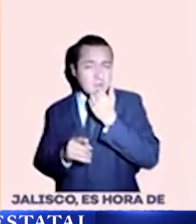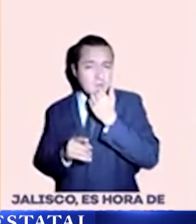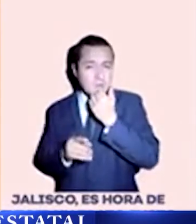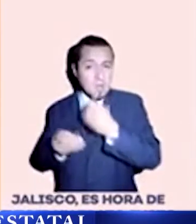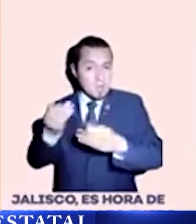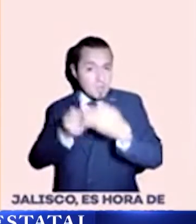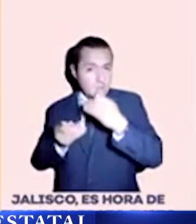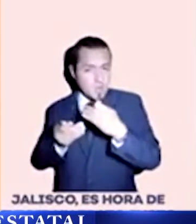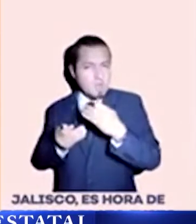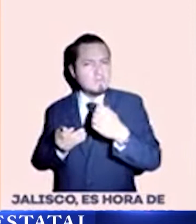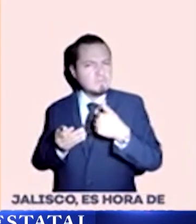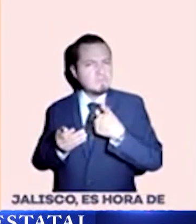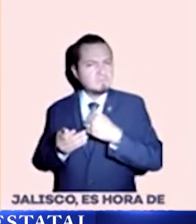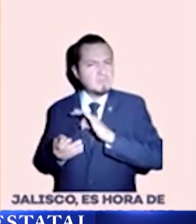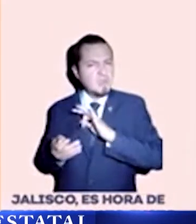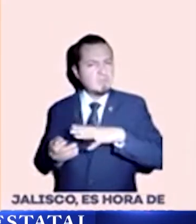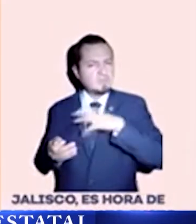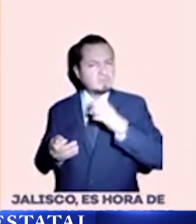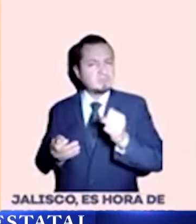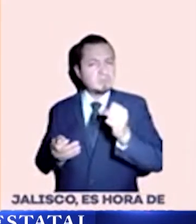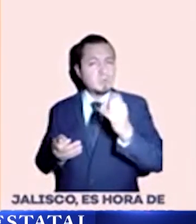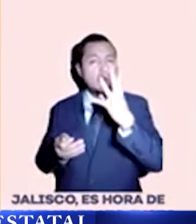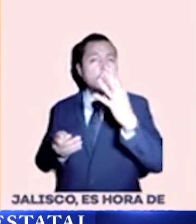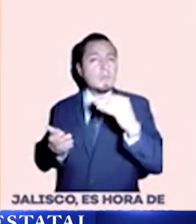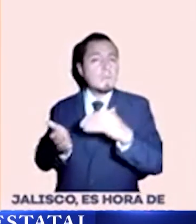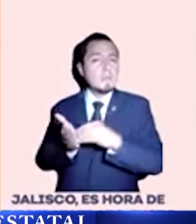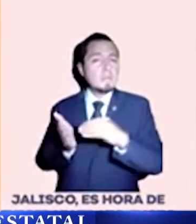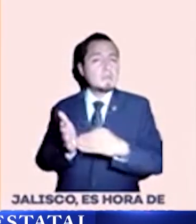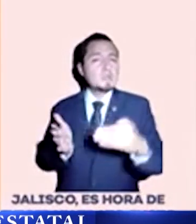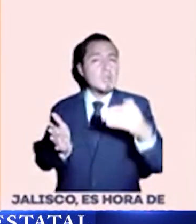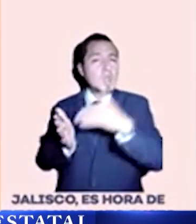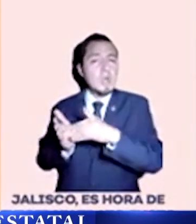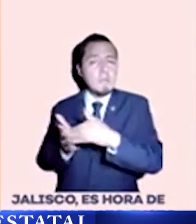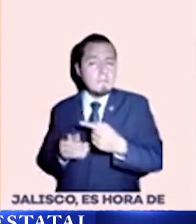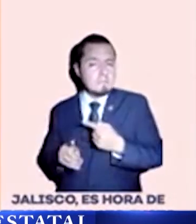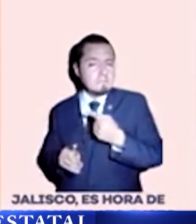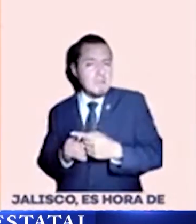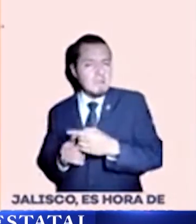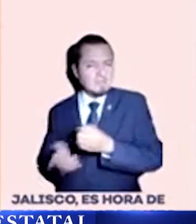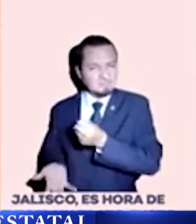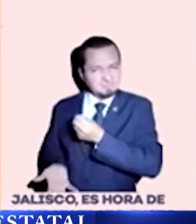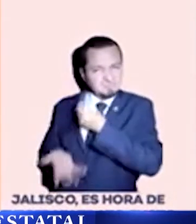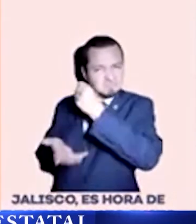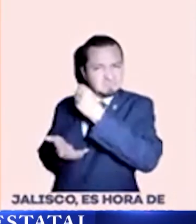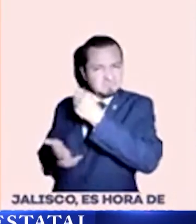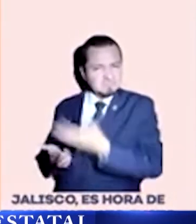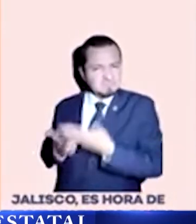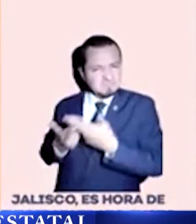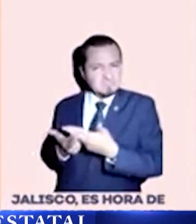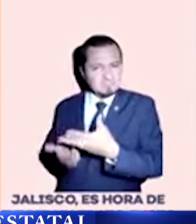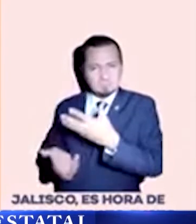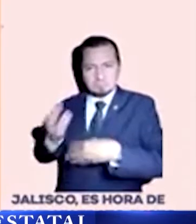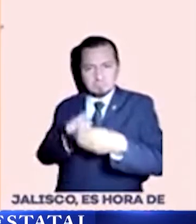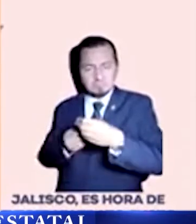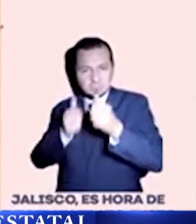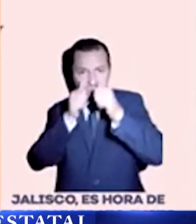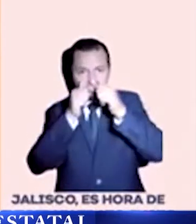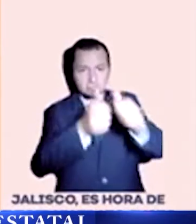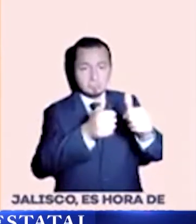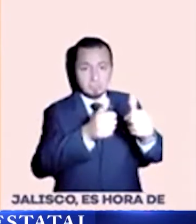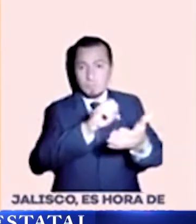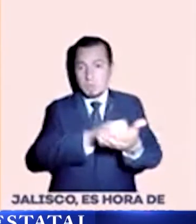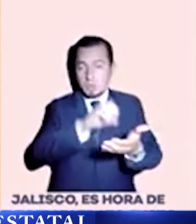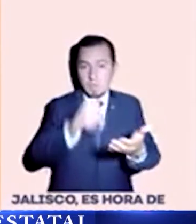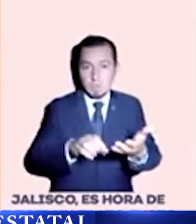media nacional, tendríamos alrededor de 4,000 millones de pesos extra que pudiéramos destinar, por